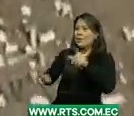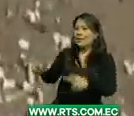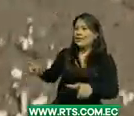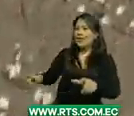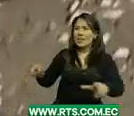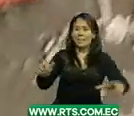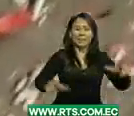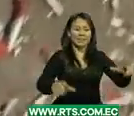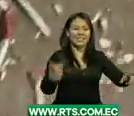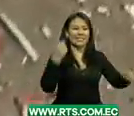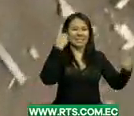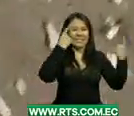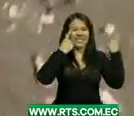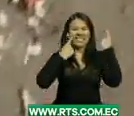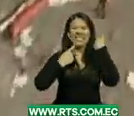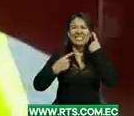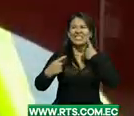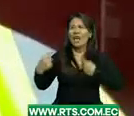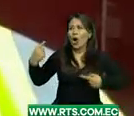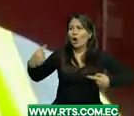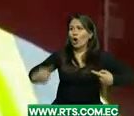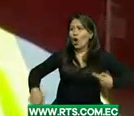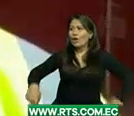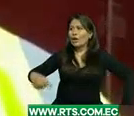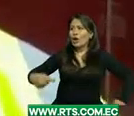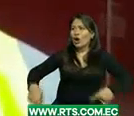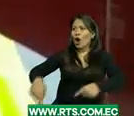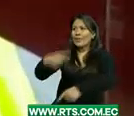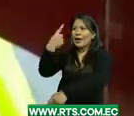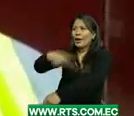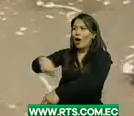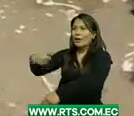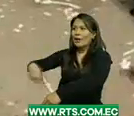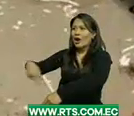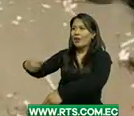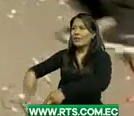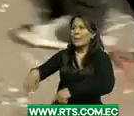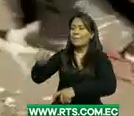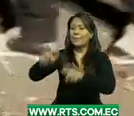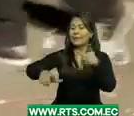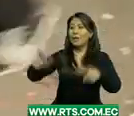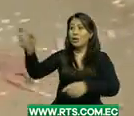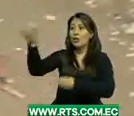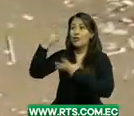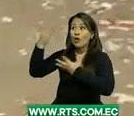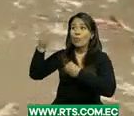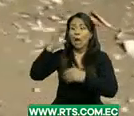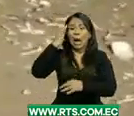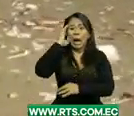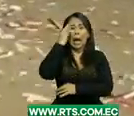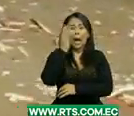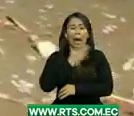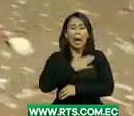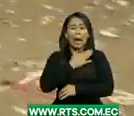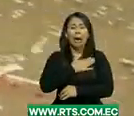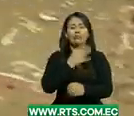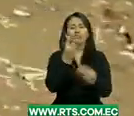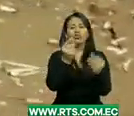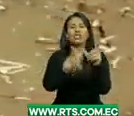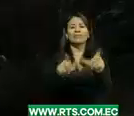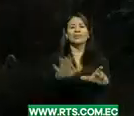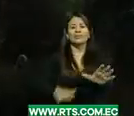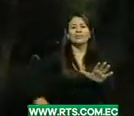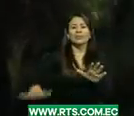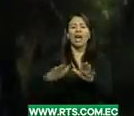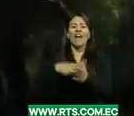produciendo esquirlas que fue lesionando a la gente que estuvo cerca del castillo. Dicha explosión causó el pánico en la mayoría de los cientos de presentes en